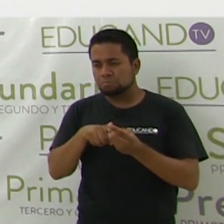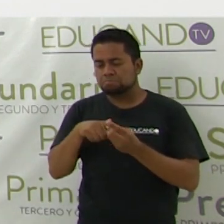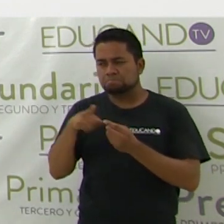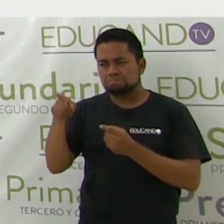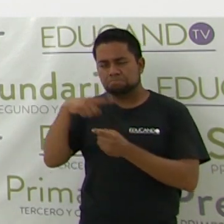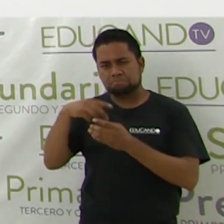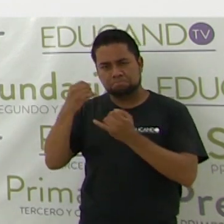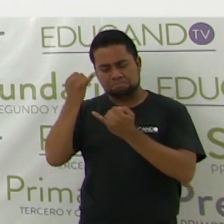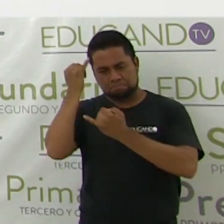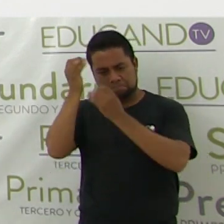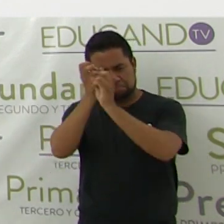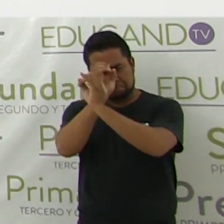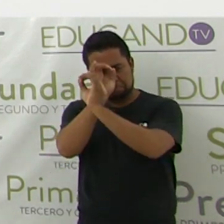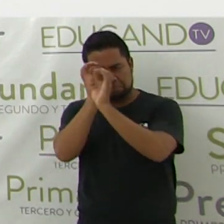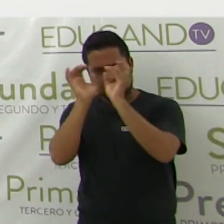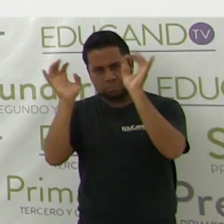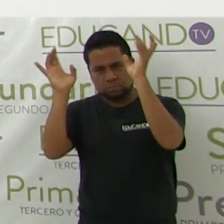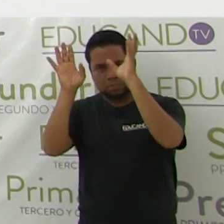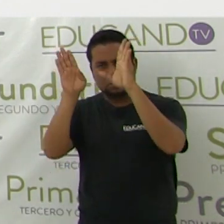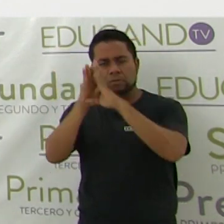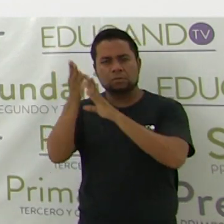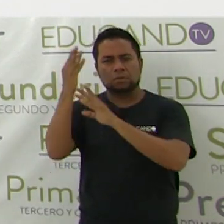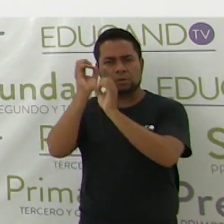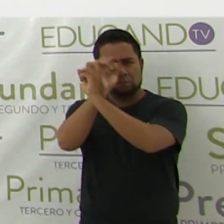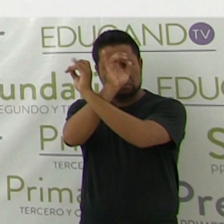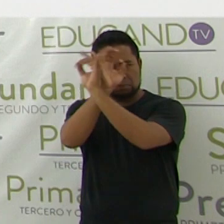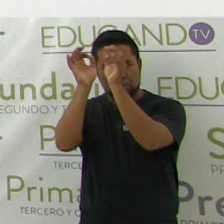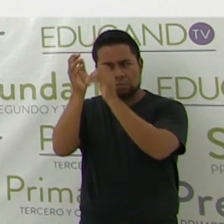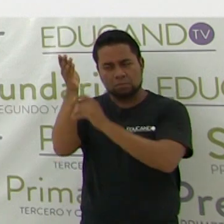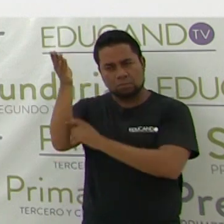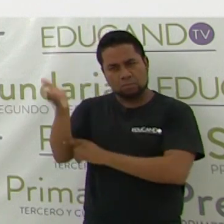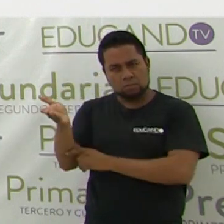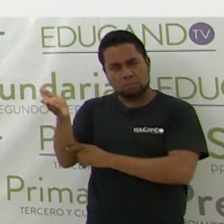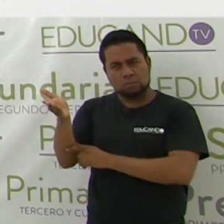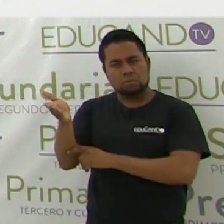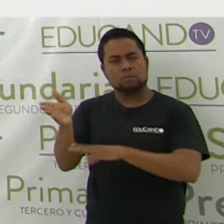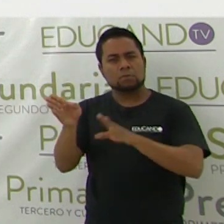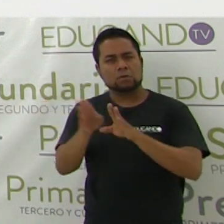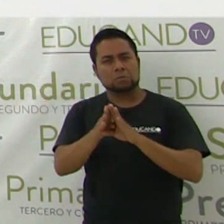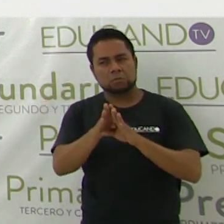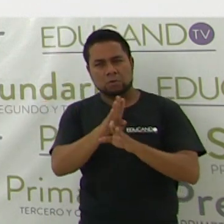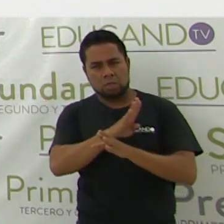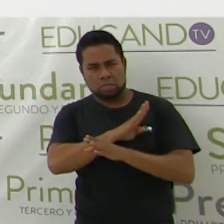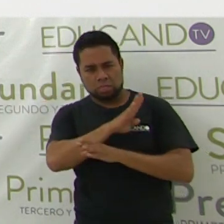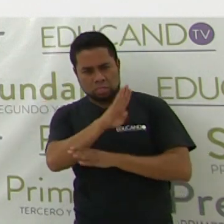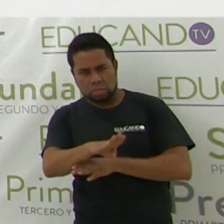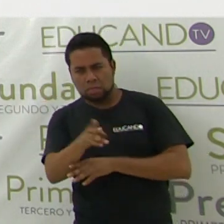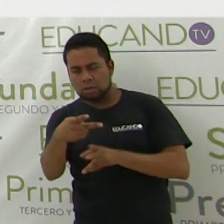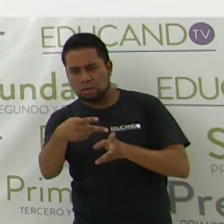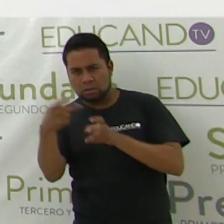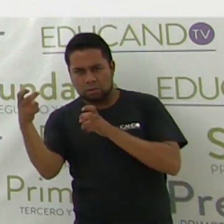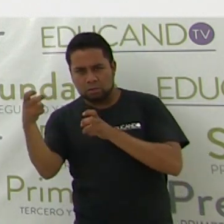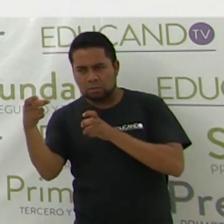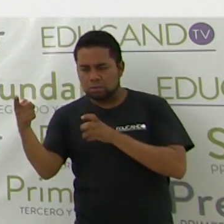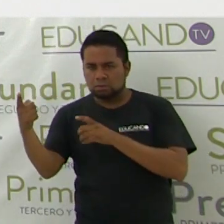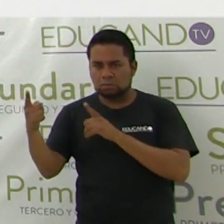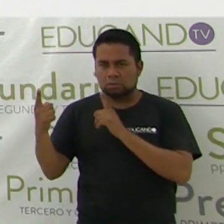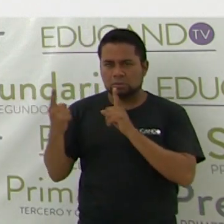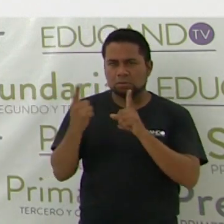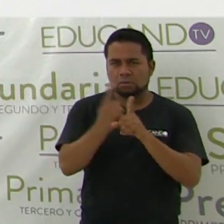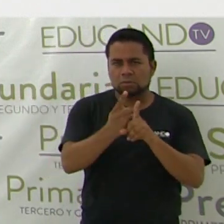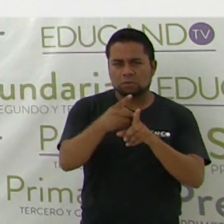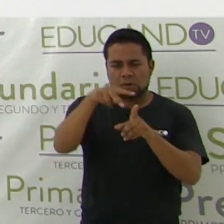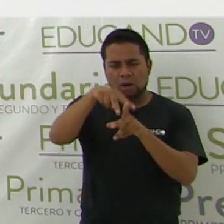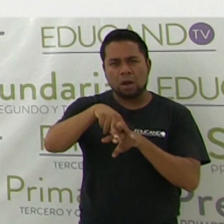imaginemos, como ya imaginamos, que vos le habéis muerto y robado, pues venís encima de su